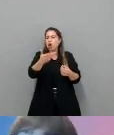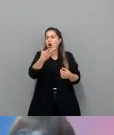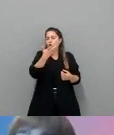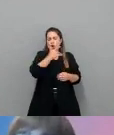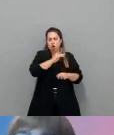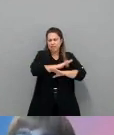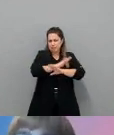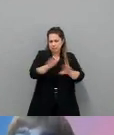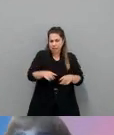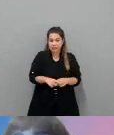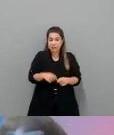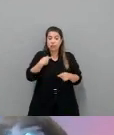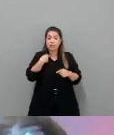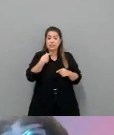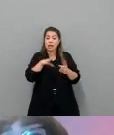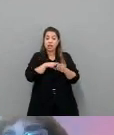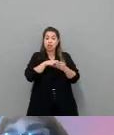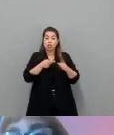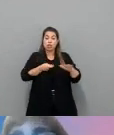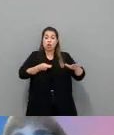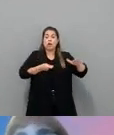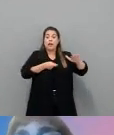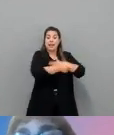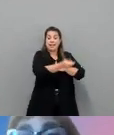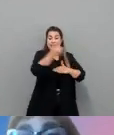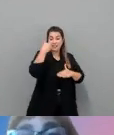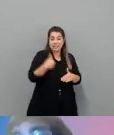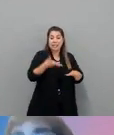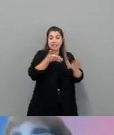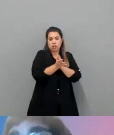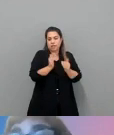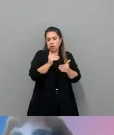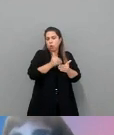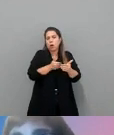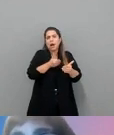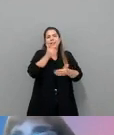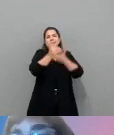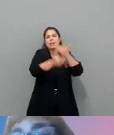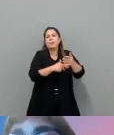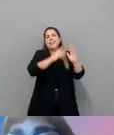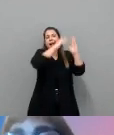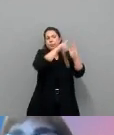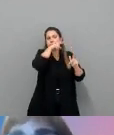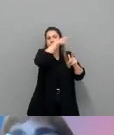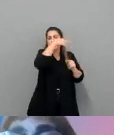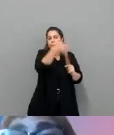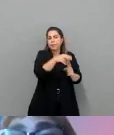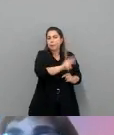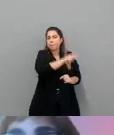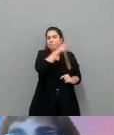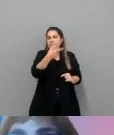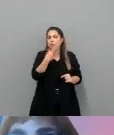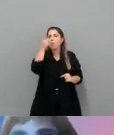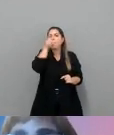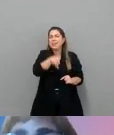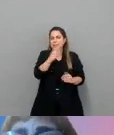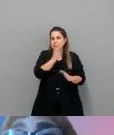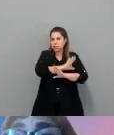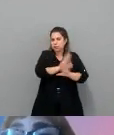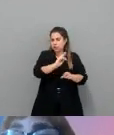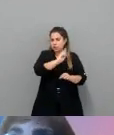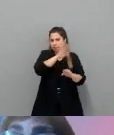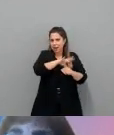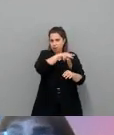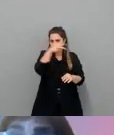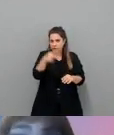Una vez he presentado esa solicitud, y como es un trámite administrativo, la administración tiene que resolver y para eso tiene un mes, ¿vale? Vamos a